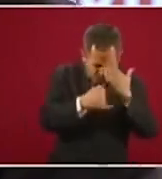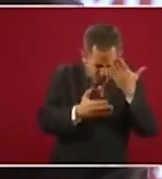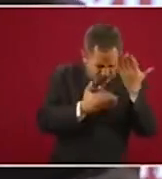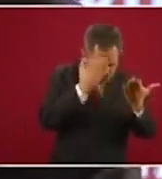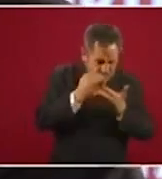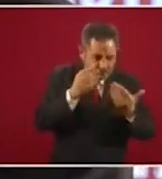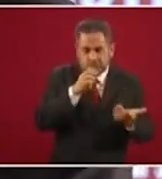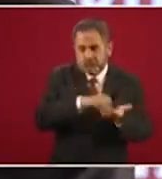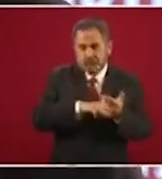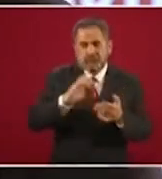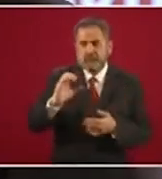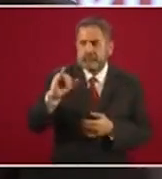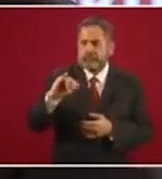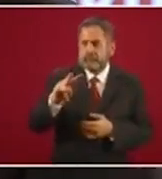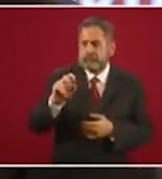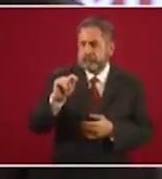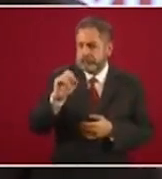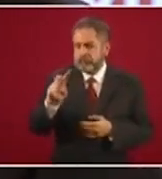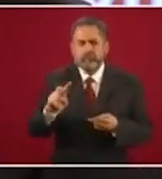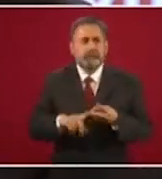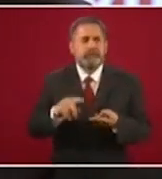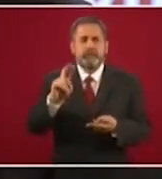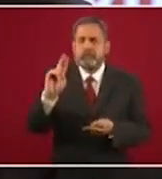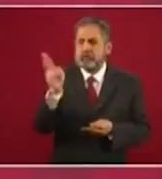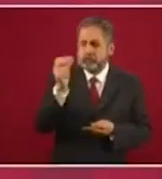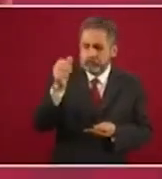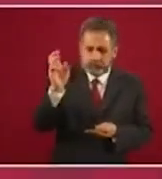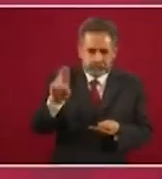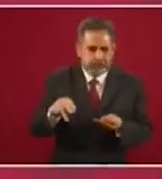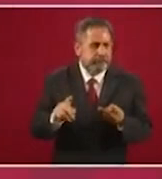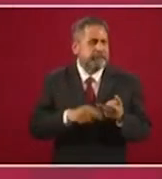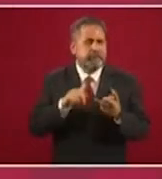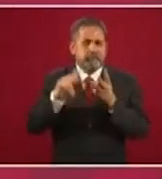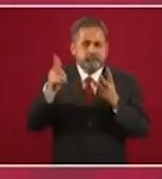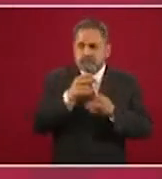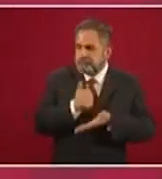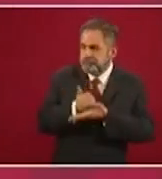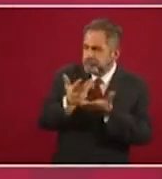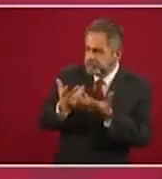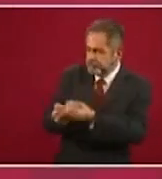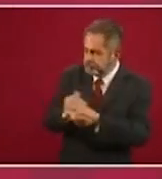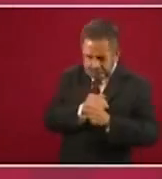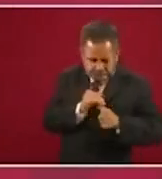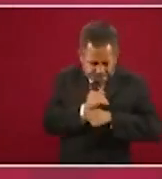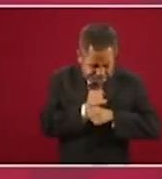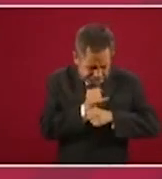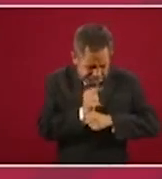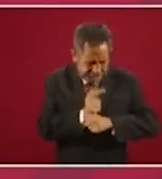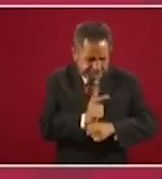capacidad, como el CIMVESTAF, como la Universidad Nacional Autónoma de México, puedan colaborar. Simplemente hay que hacerlo de una